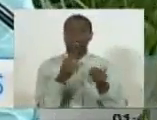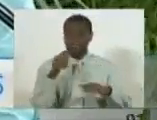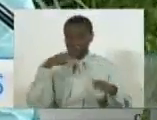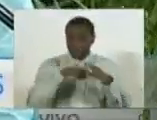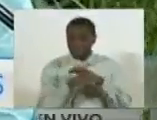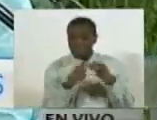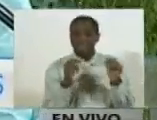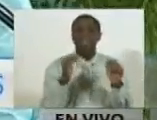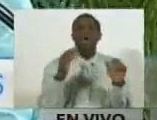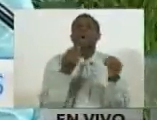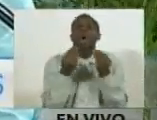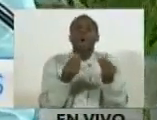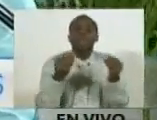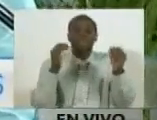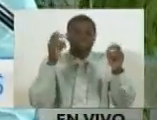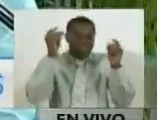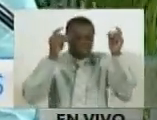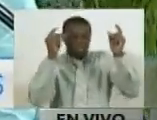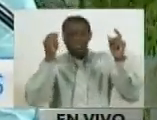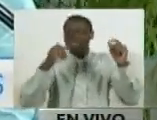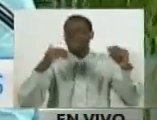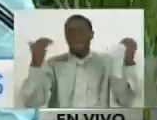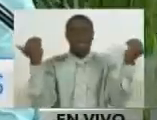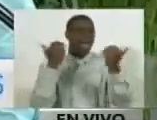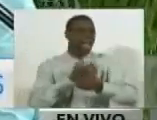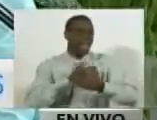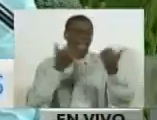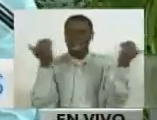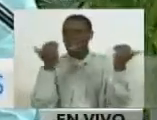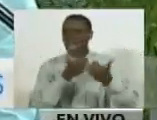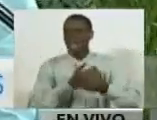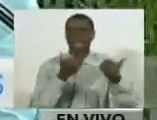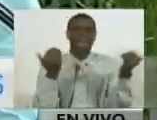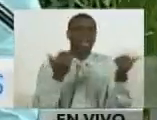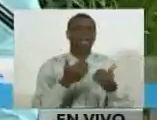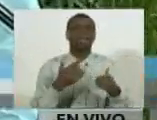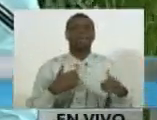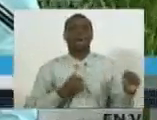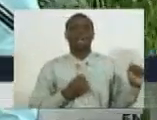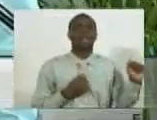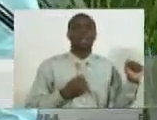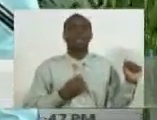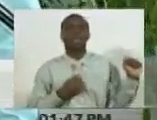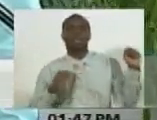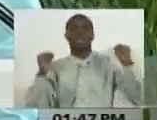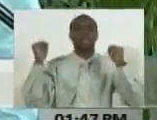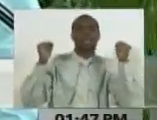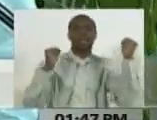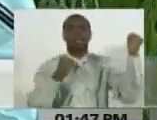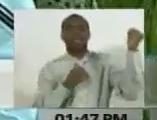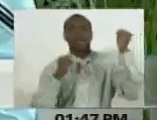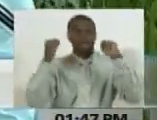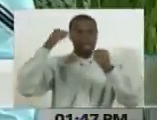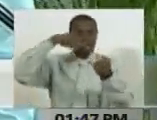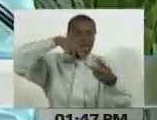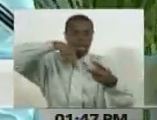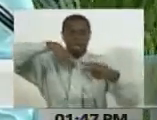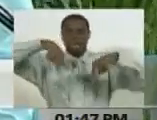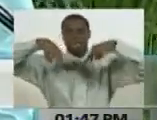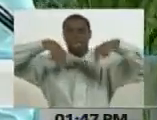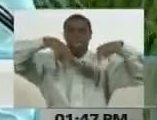matinés. Lo que hace es reírse, ¿ah? La bailoterapia, ¿ah? Y la bailaterapia también.